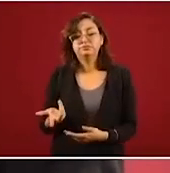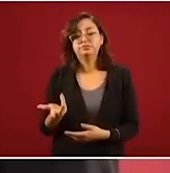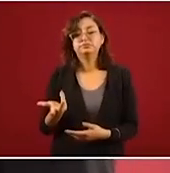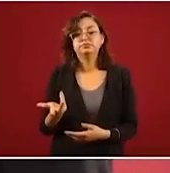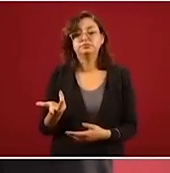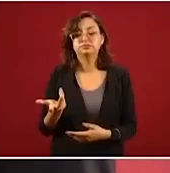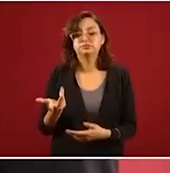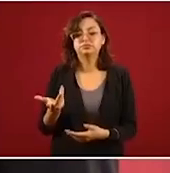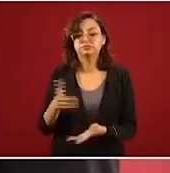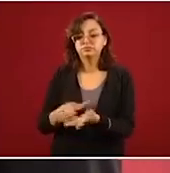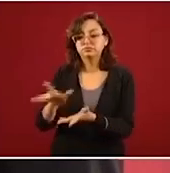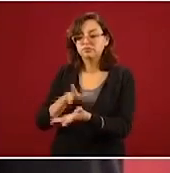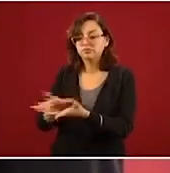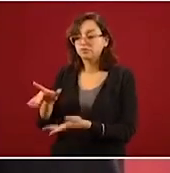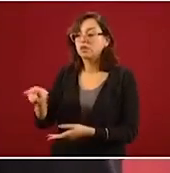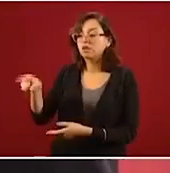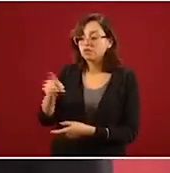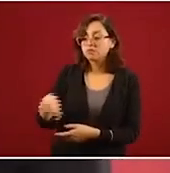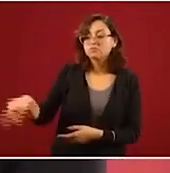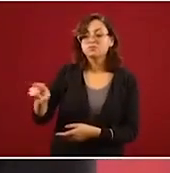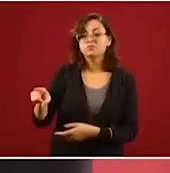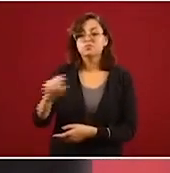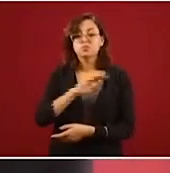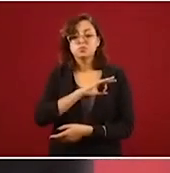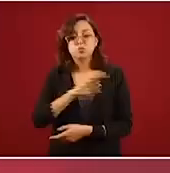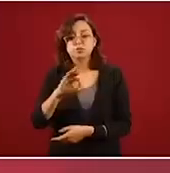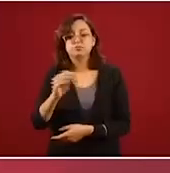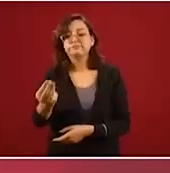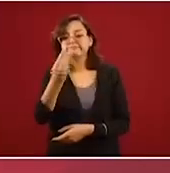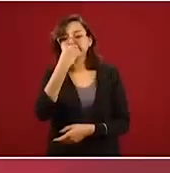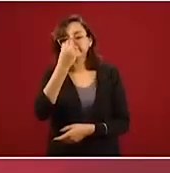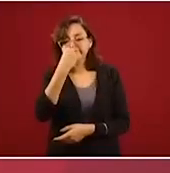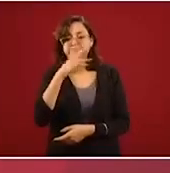están teniendo posibilidad de comer mejor.